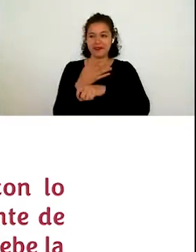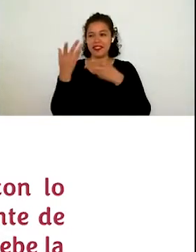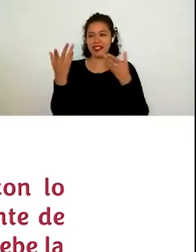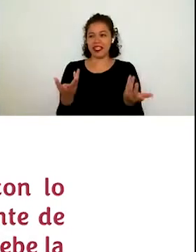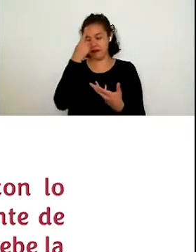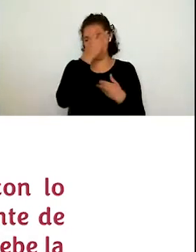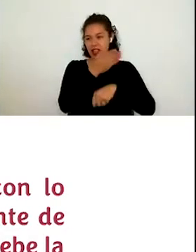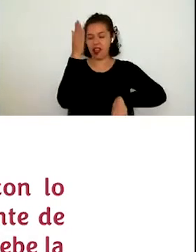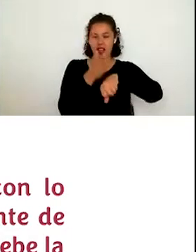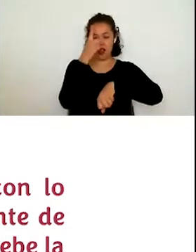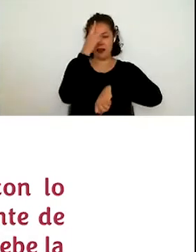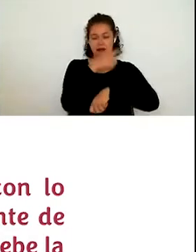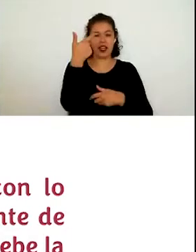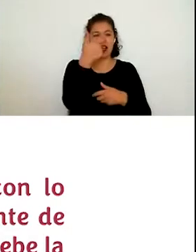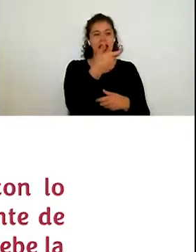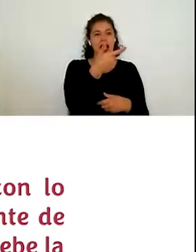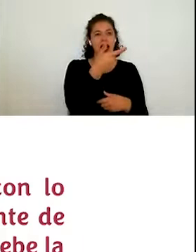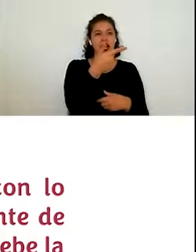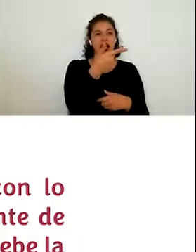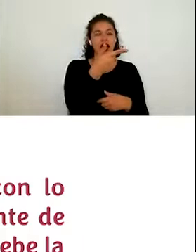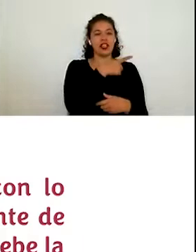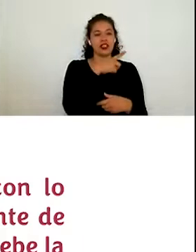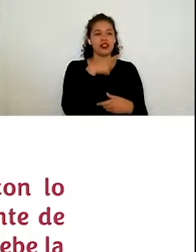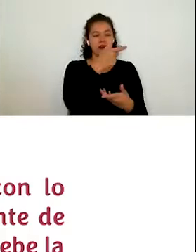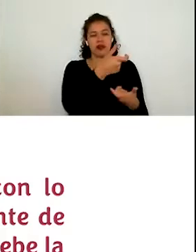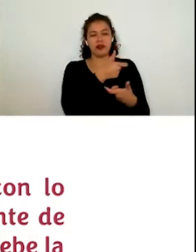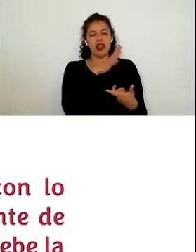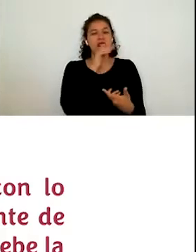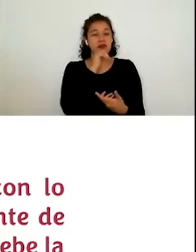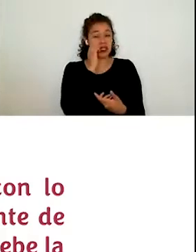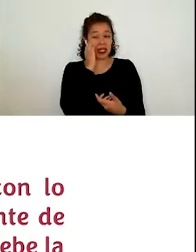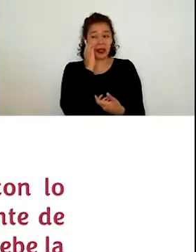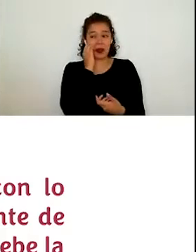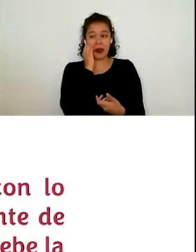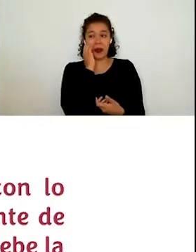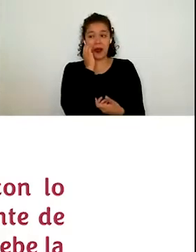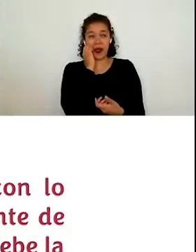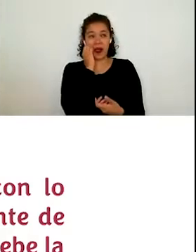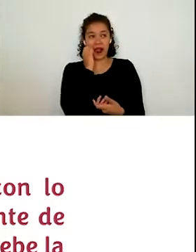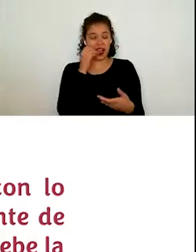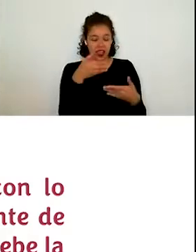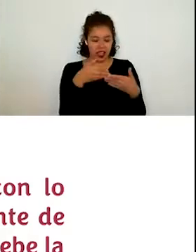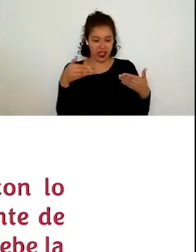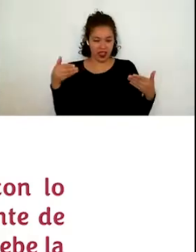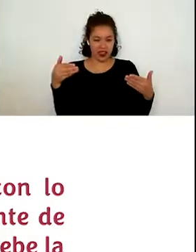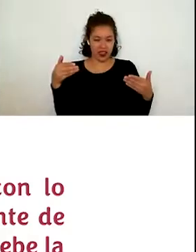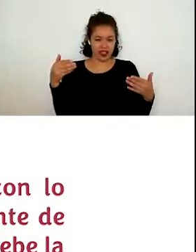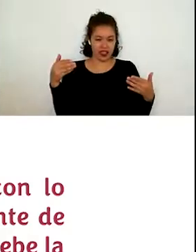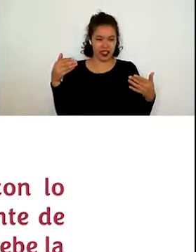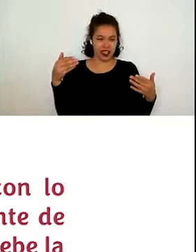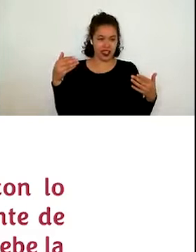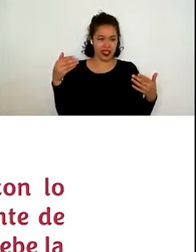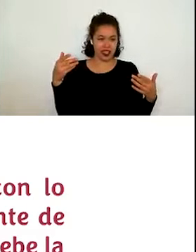incobrables, perdón. En este caso, tienen que justificar